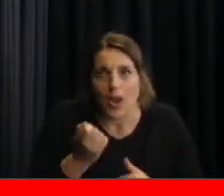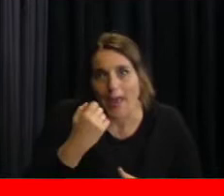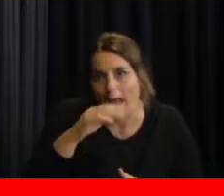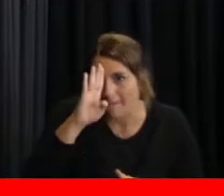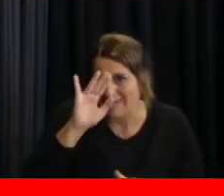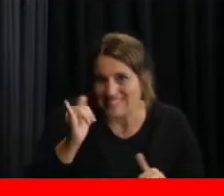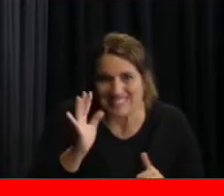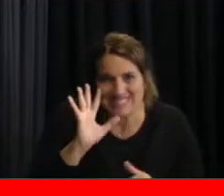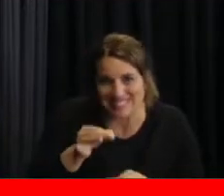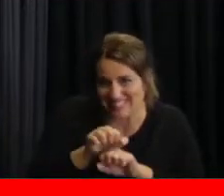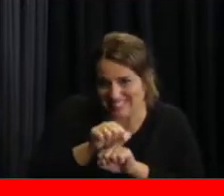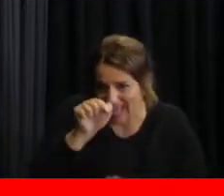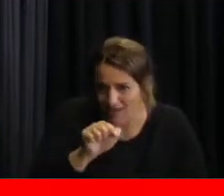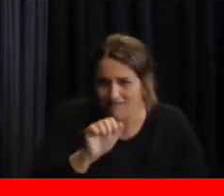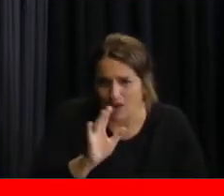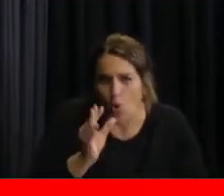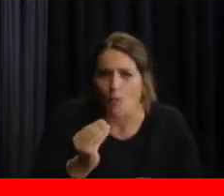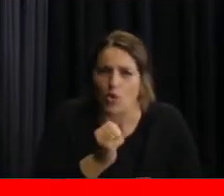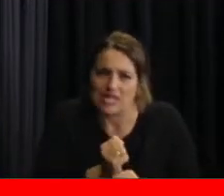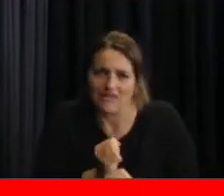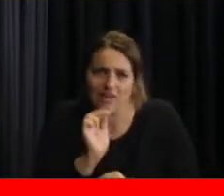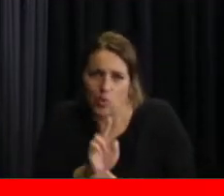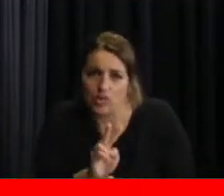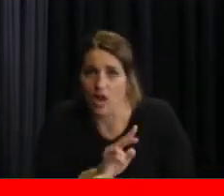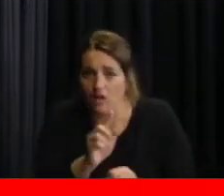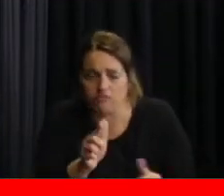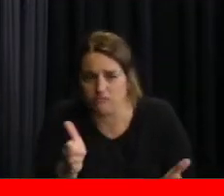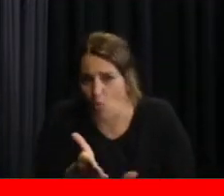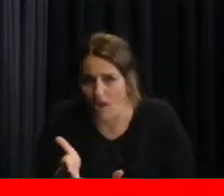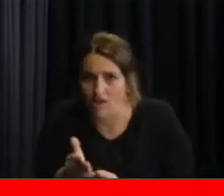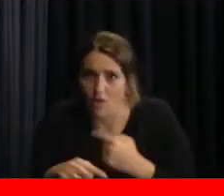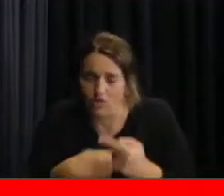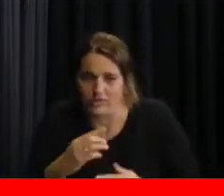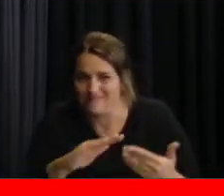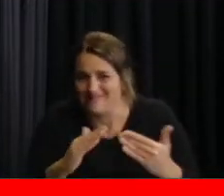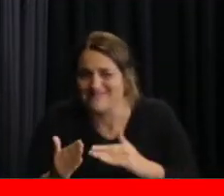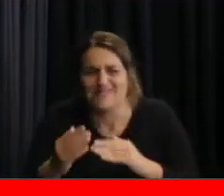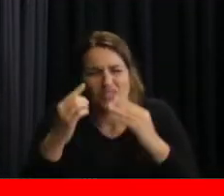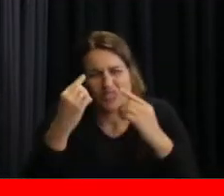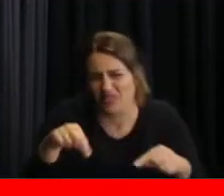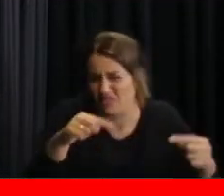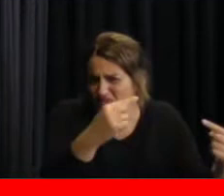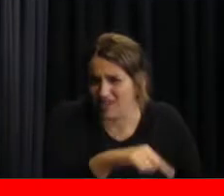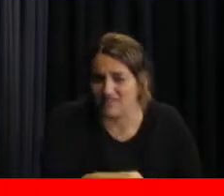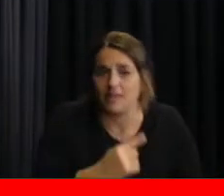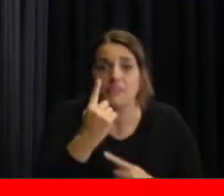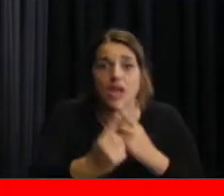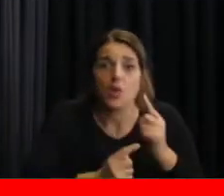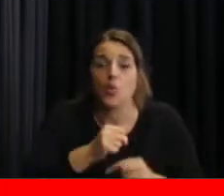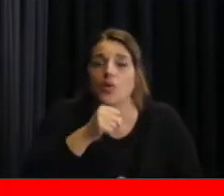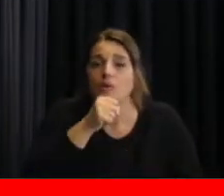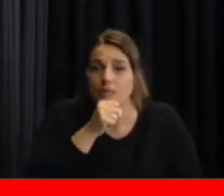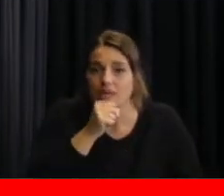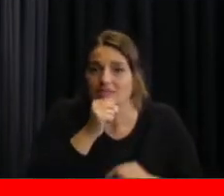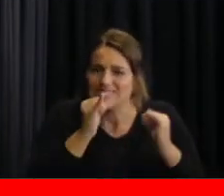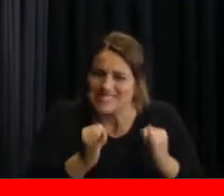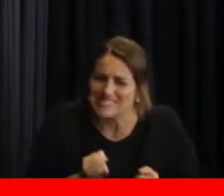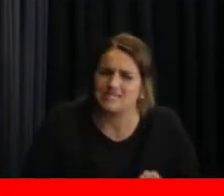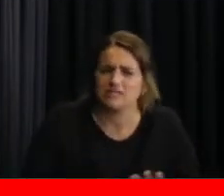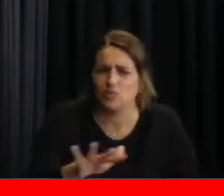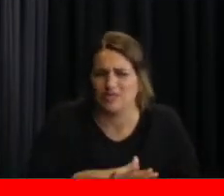no y había algunos hay viejitos que están en